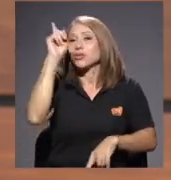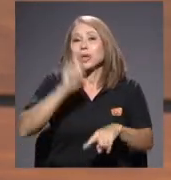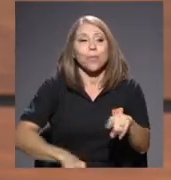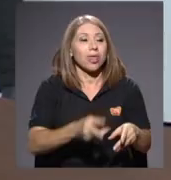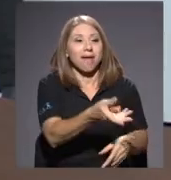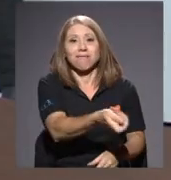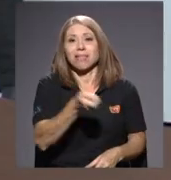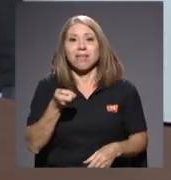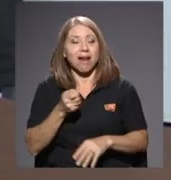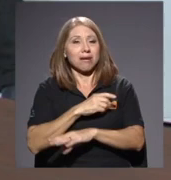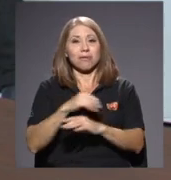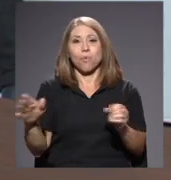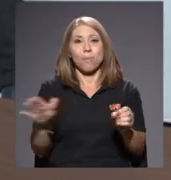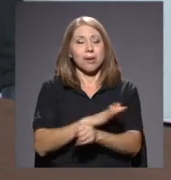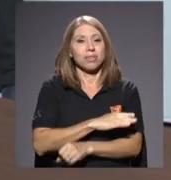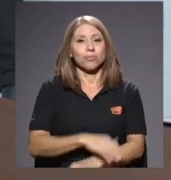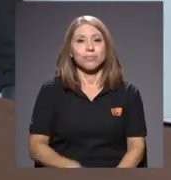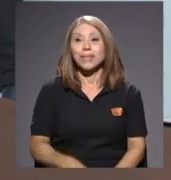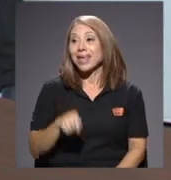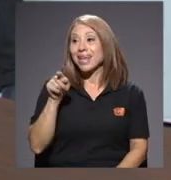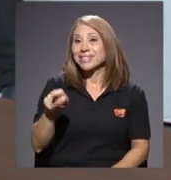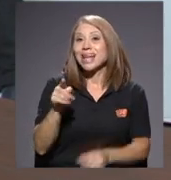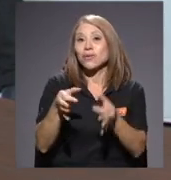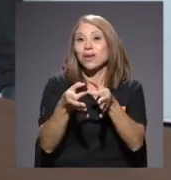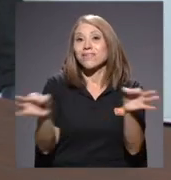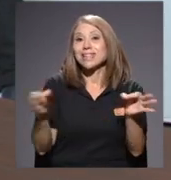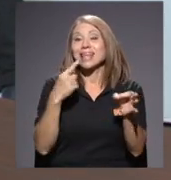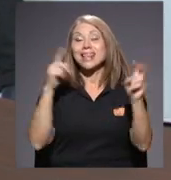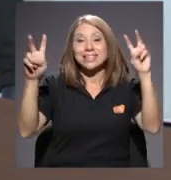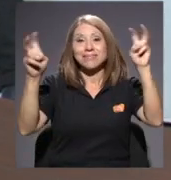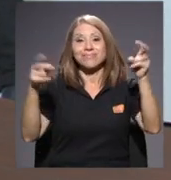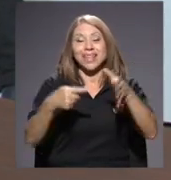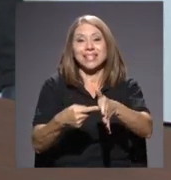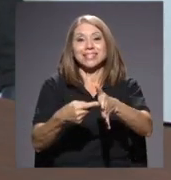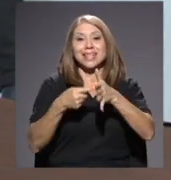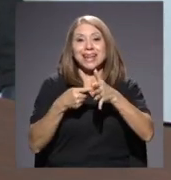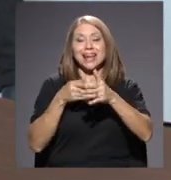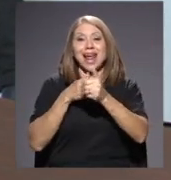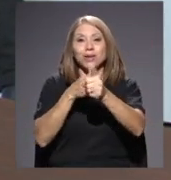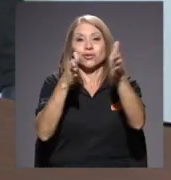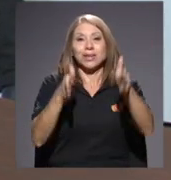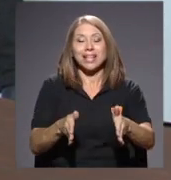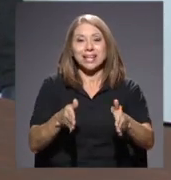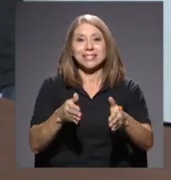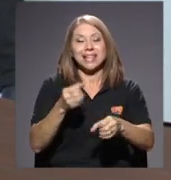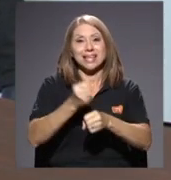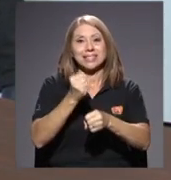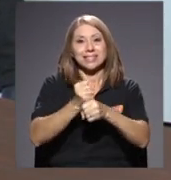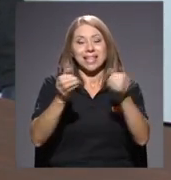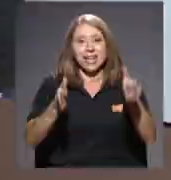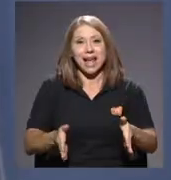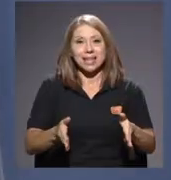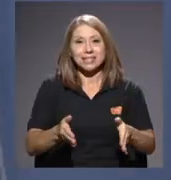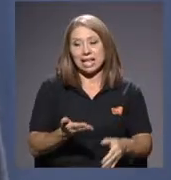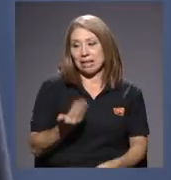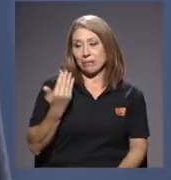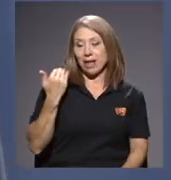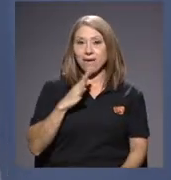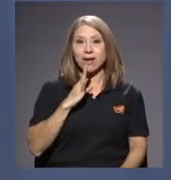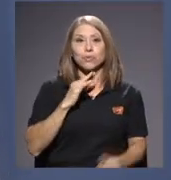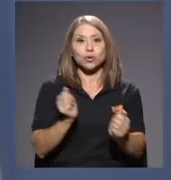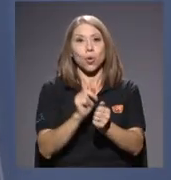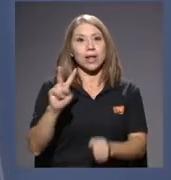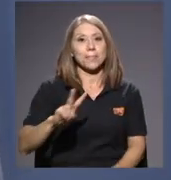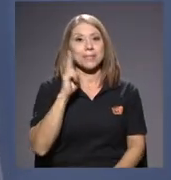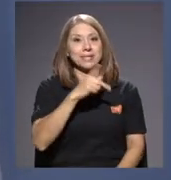Y es ahí donde viene esta frase de exigirle a los líderes sindicales. Conversábamos en estos días incluso con el vicepresidente de la República,